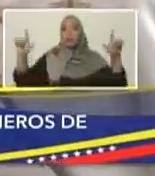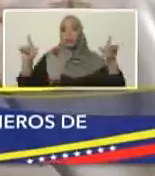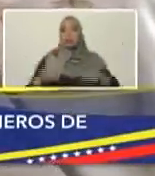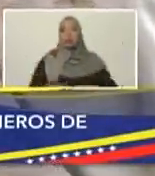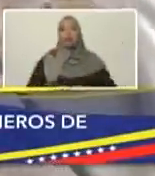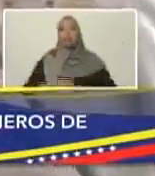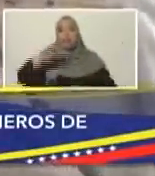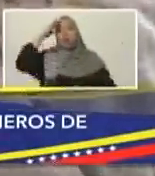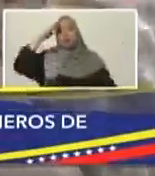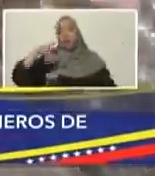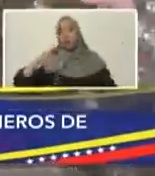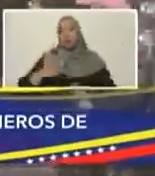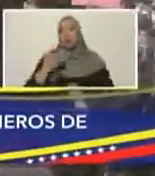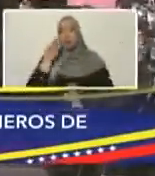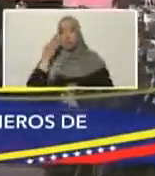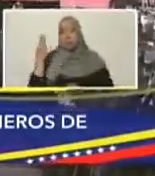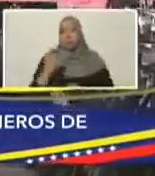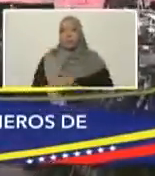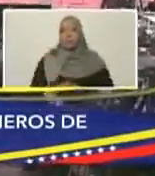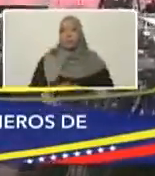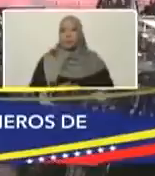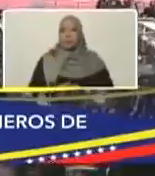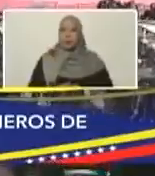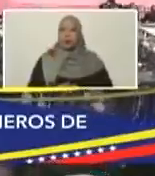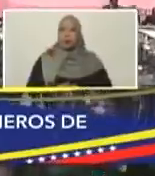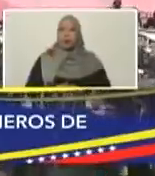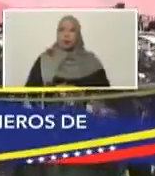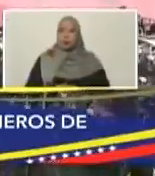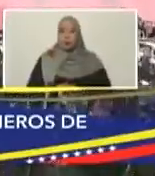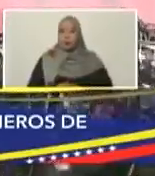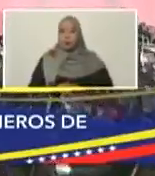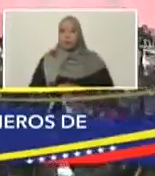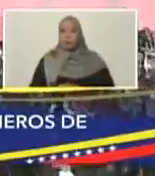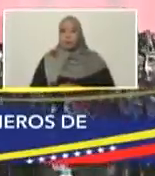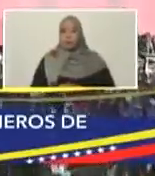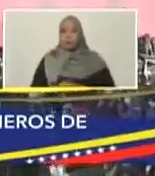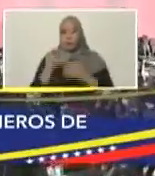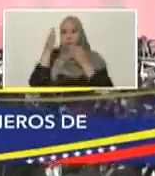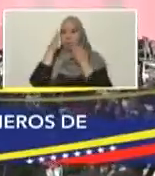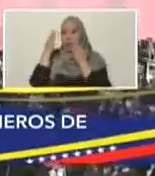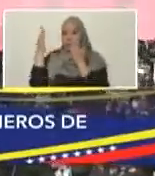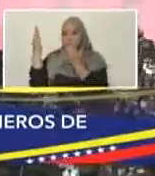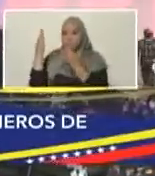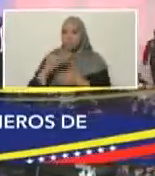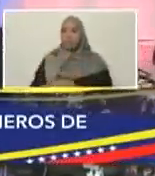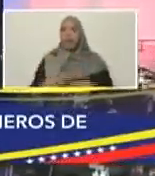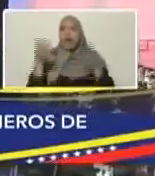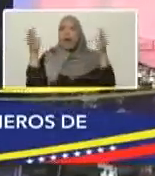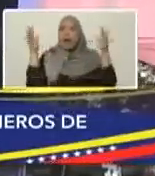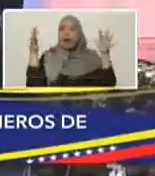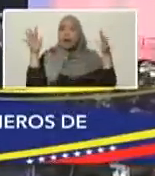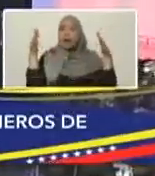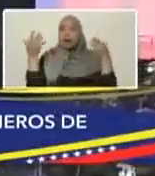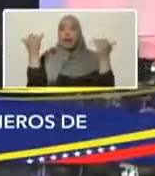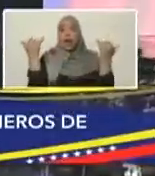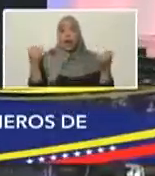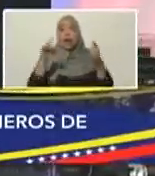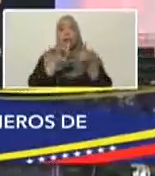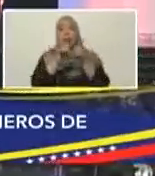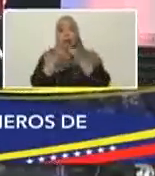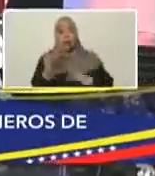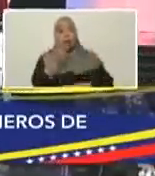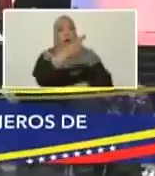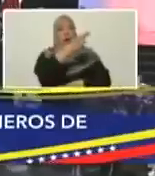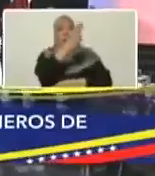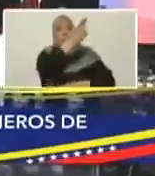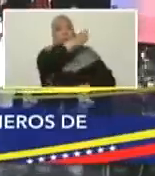¡Saludo! De frente. ¡Muerte! ascensos al grado de